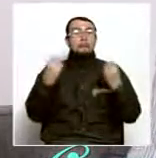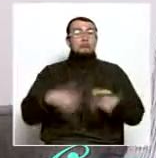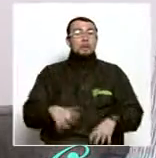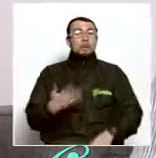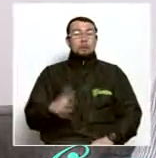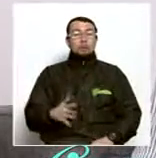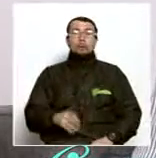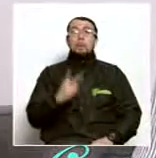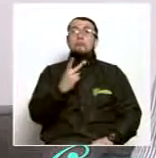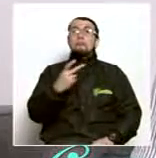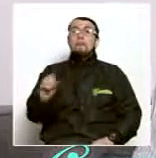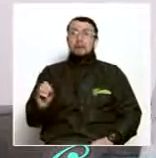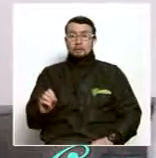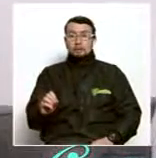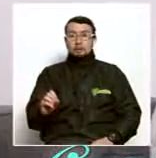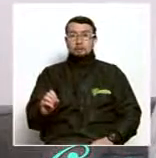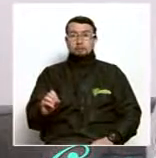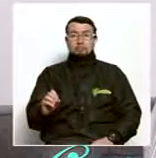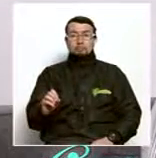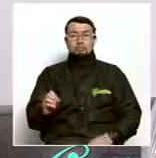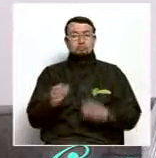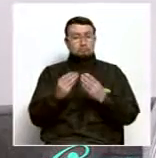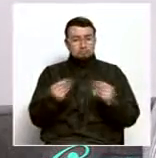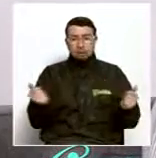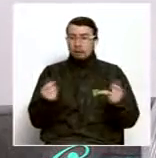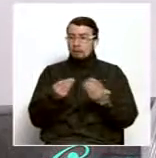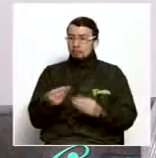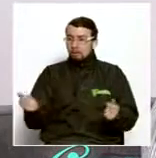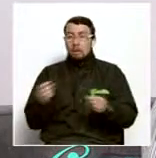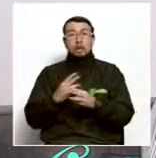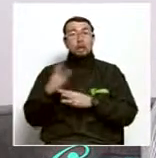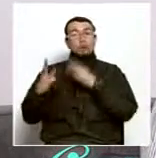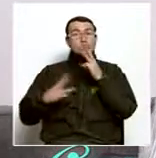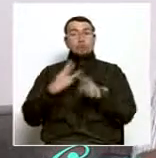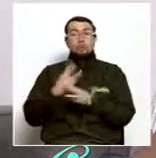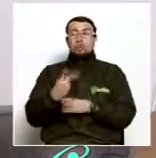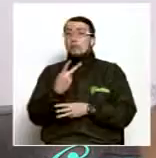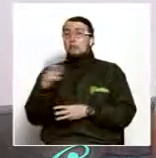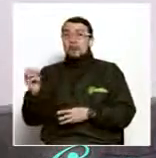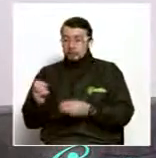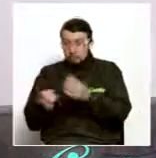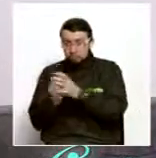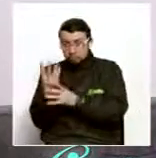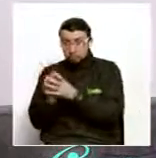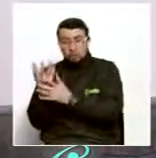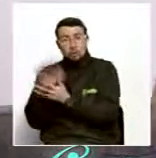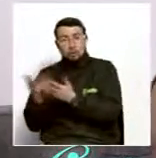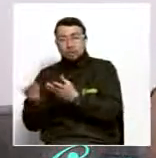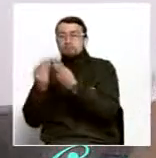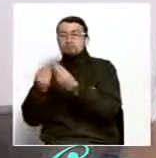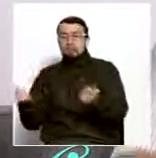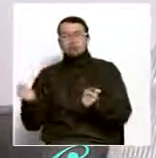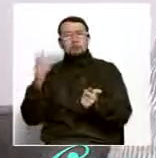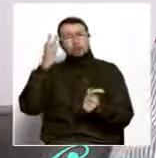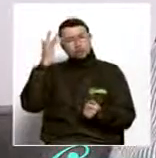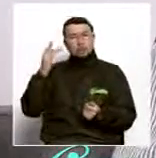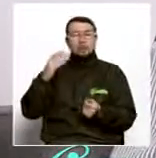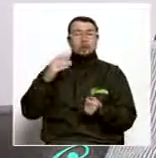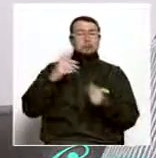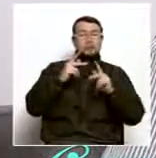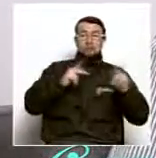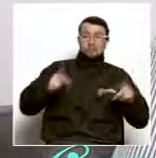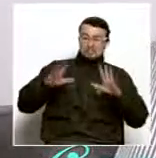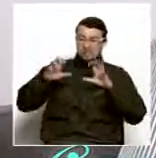20 especies anualmente en el mundo entero. Pero eso es porque el ser humano está tomando y está queriendo